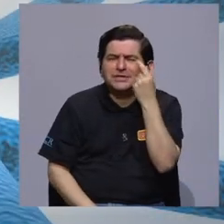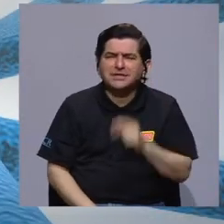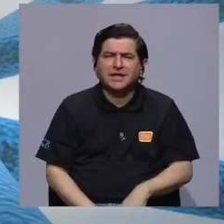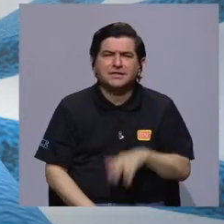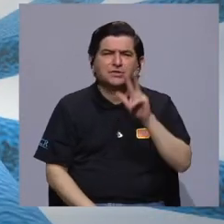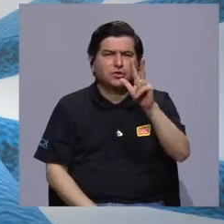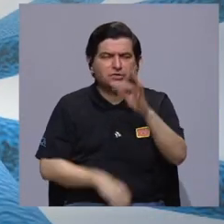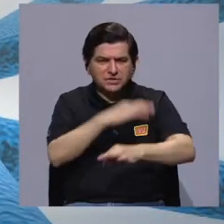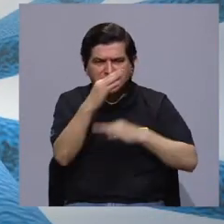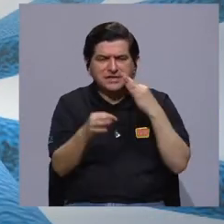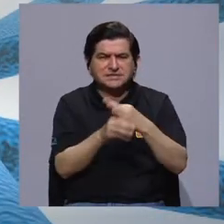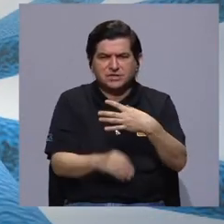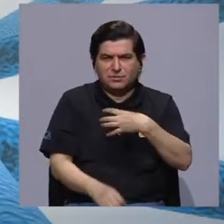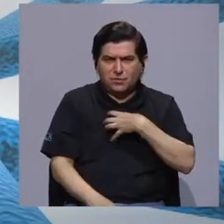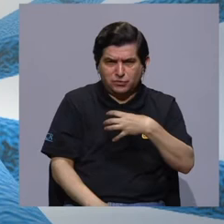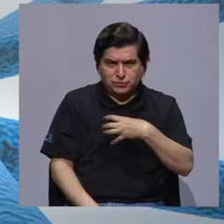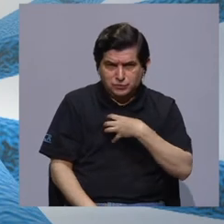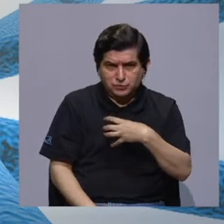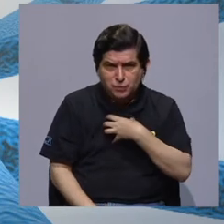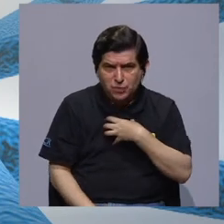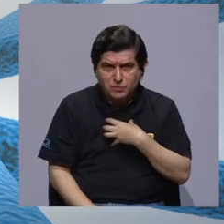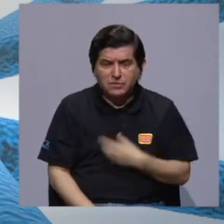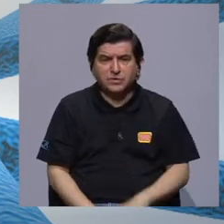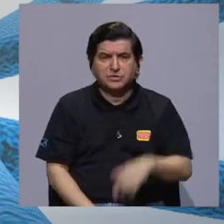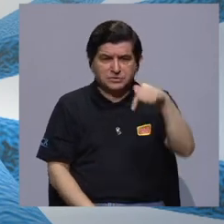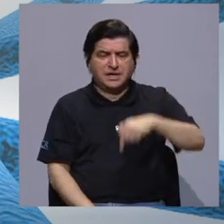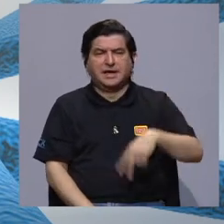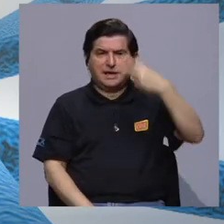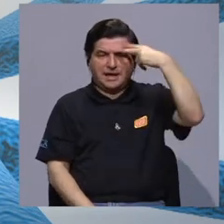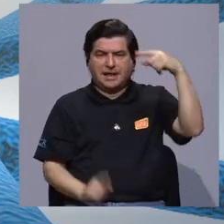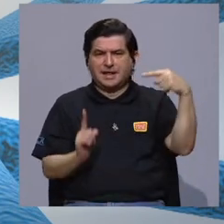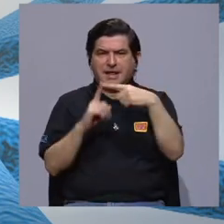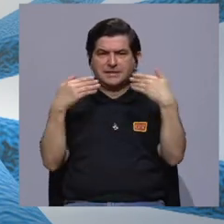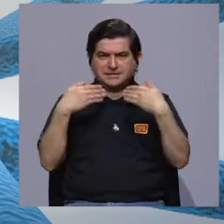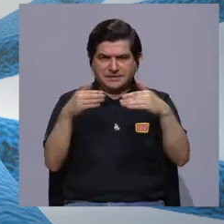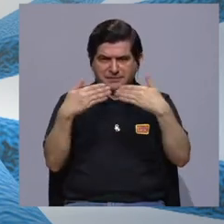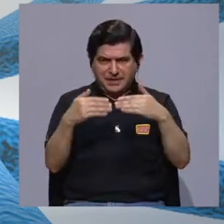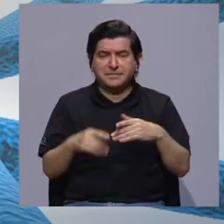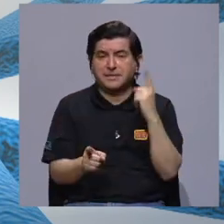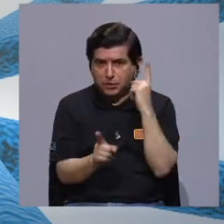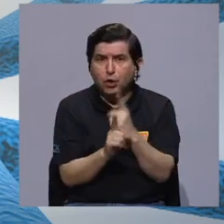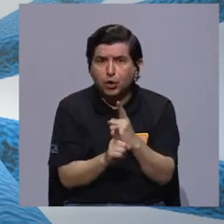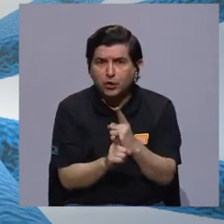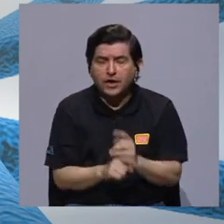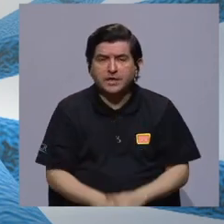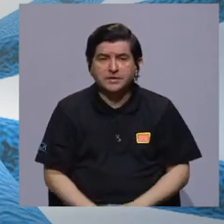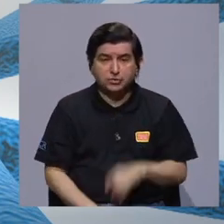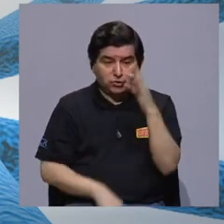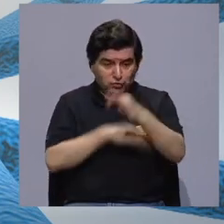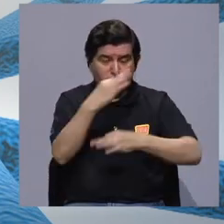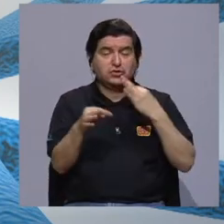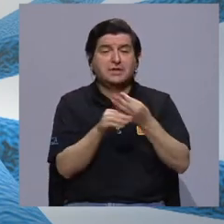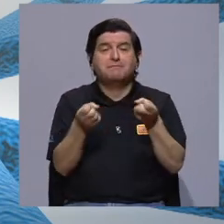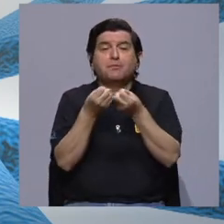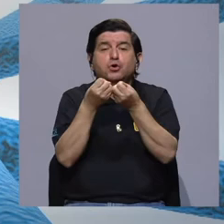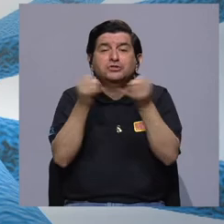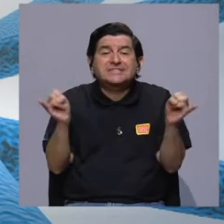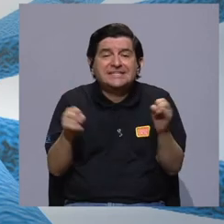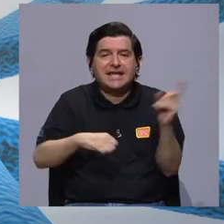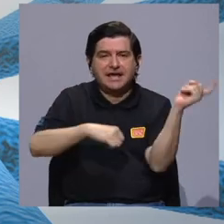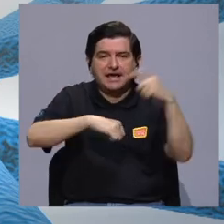que hay tres especies nativas en Mesoamérica. Eso es correcto. De abejas sin aguijón, me